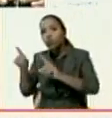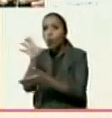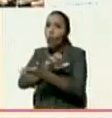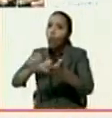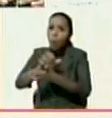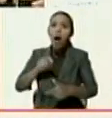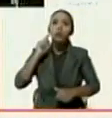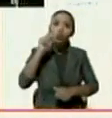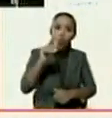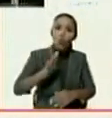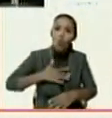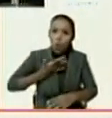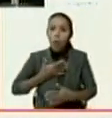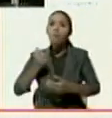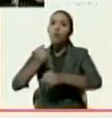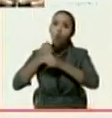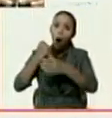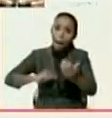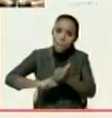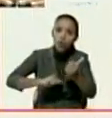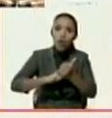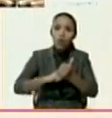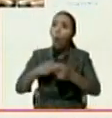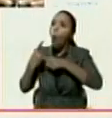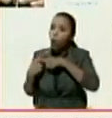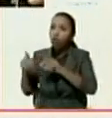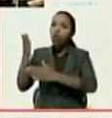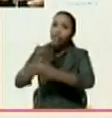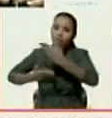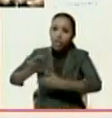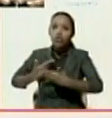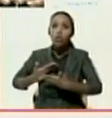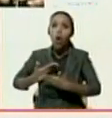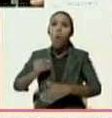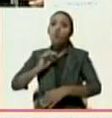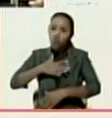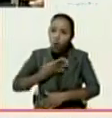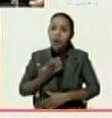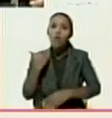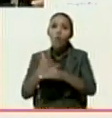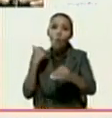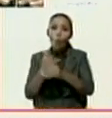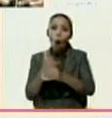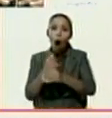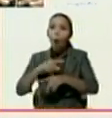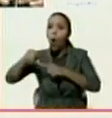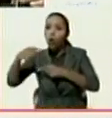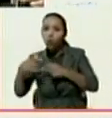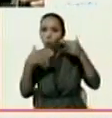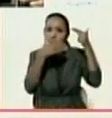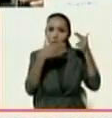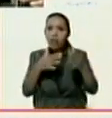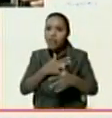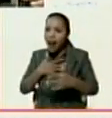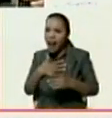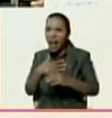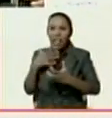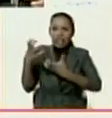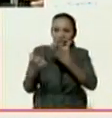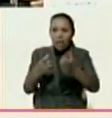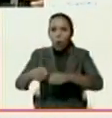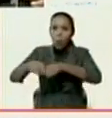momento perjudicada. Existen otros servicios que pueden ser atacados por estos bandoleros, que lo único que quieren